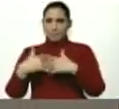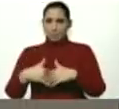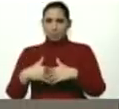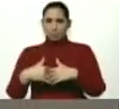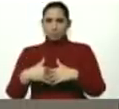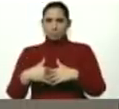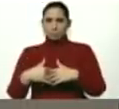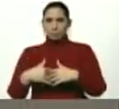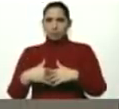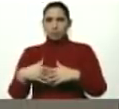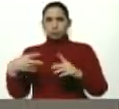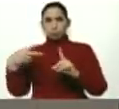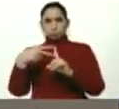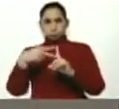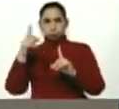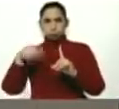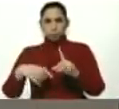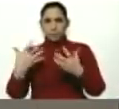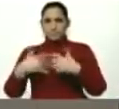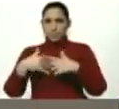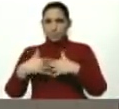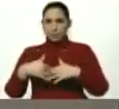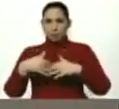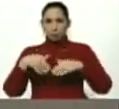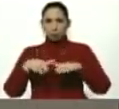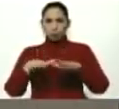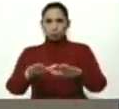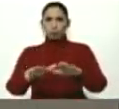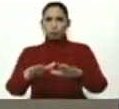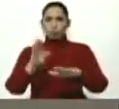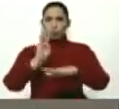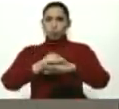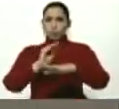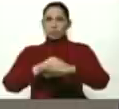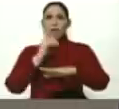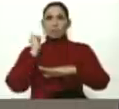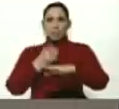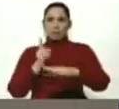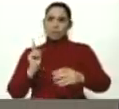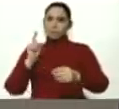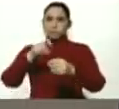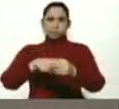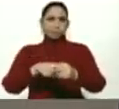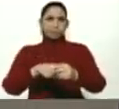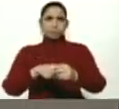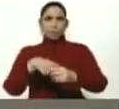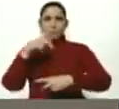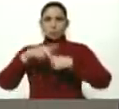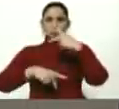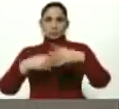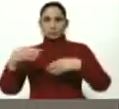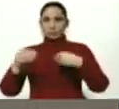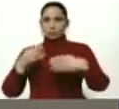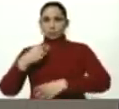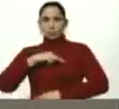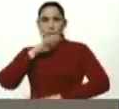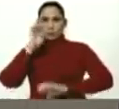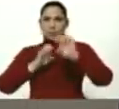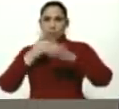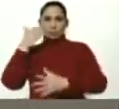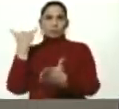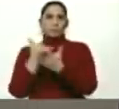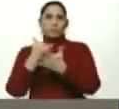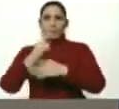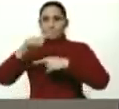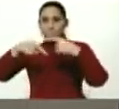la hotelería, de la industria de la manufactura, que nos han solicitado ser incorporados en el proceso de flexibilización, pues estamos evaluando que para